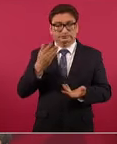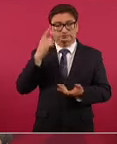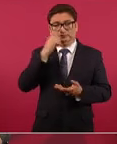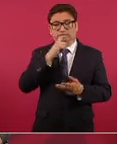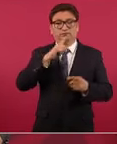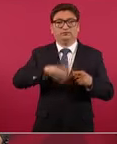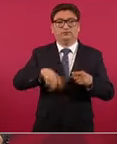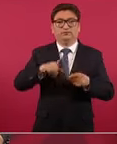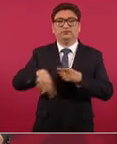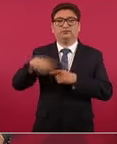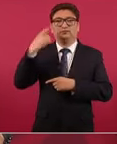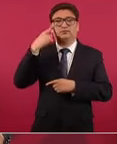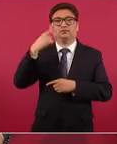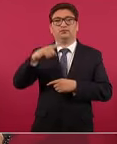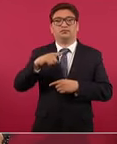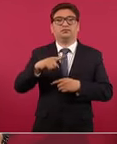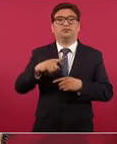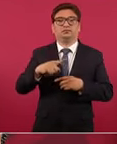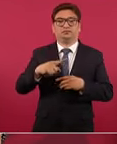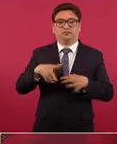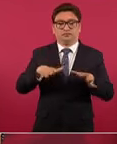para dejar solo